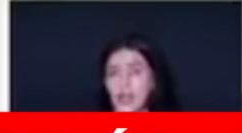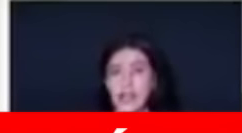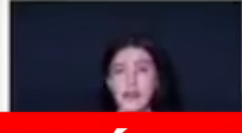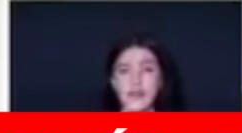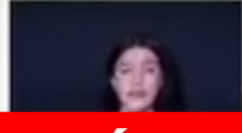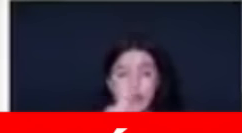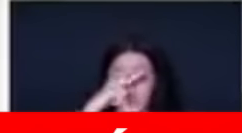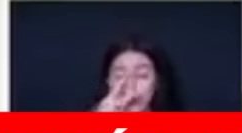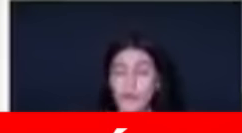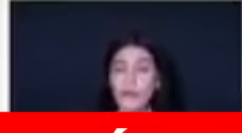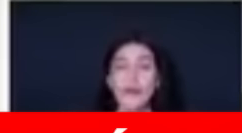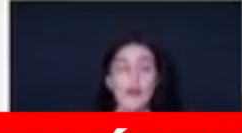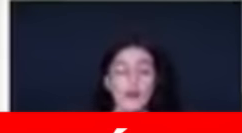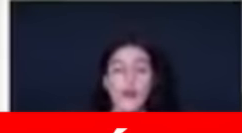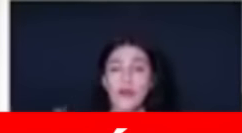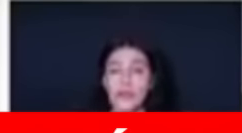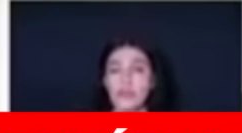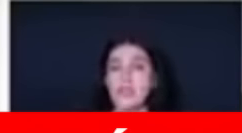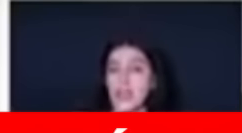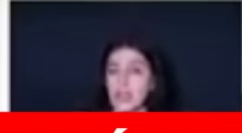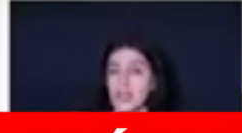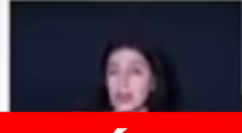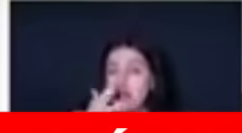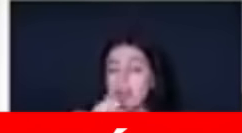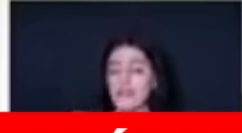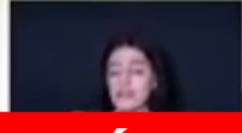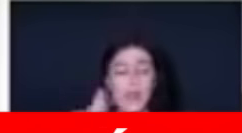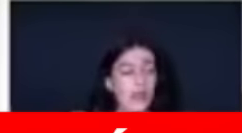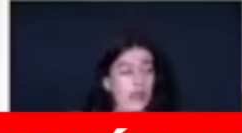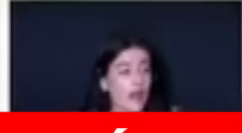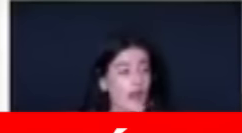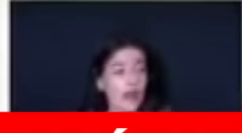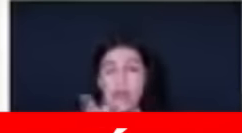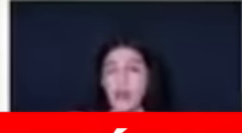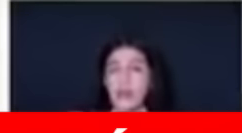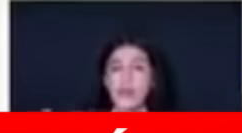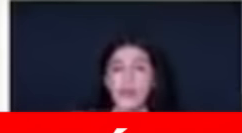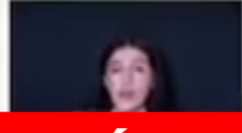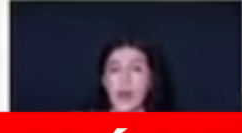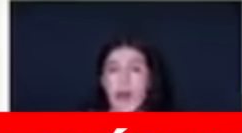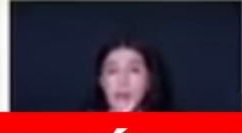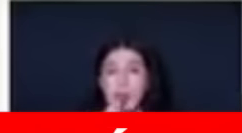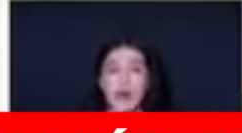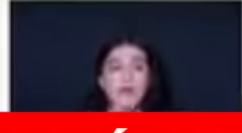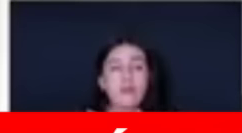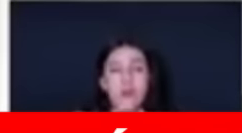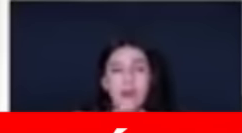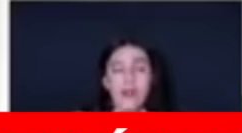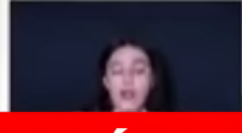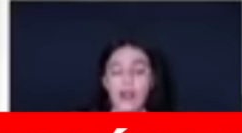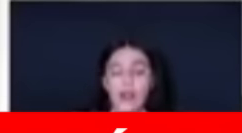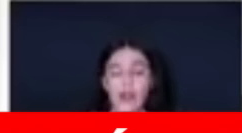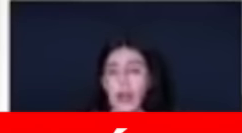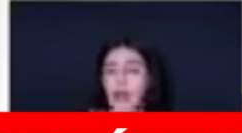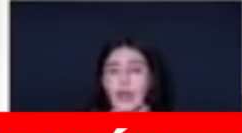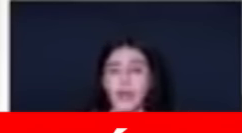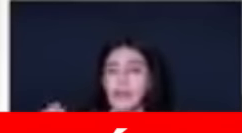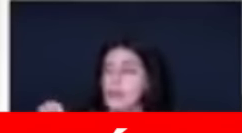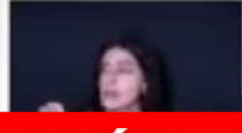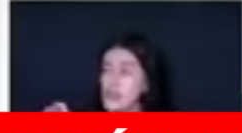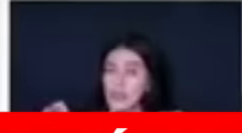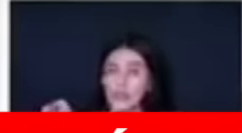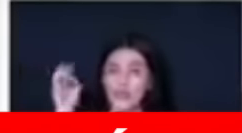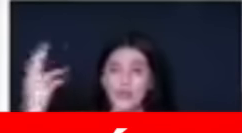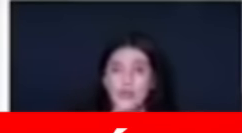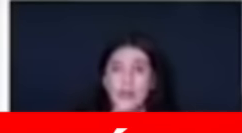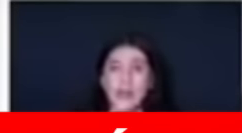México con hospitales y medicinas, donde una madre pueda llegar a dar a luz tranquila sabiendo